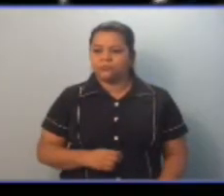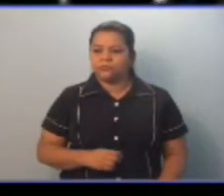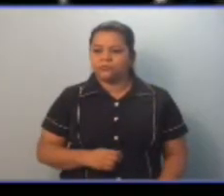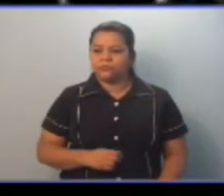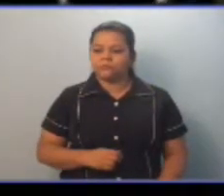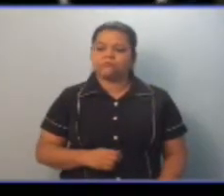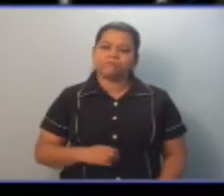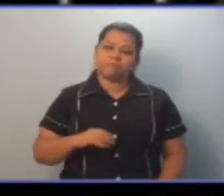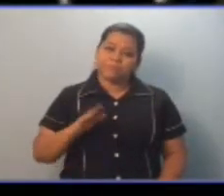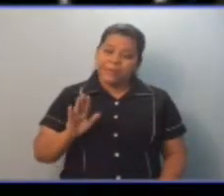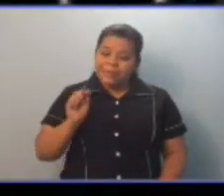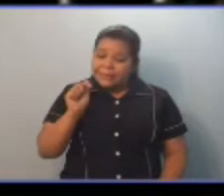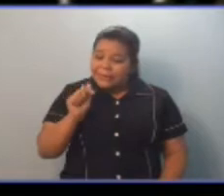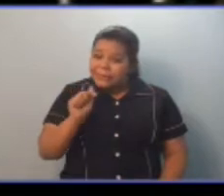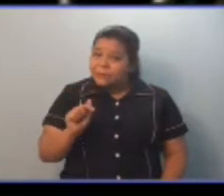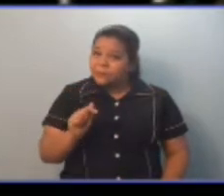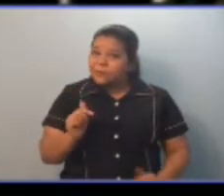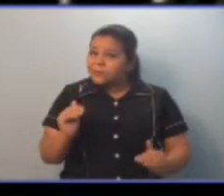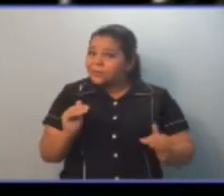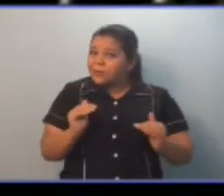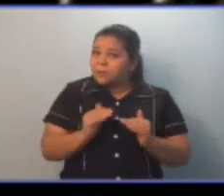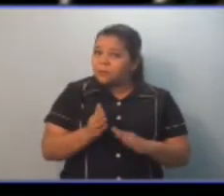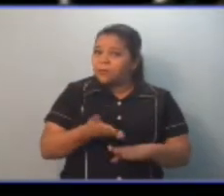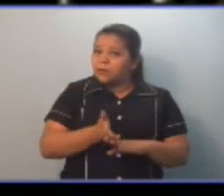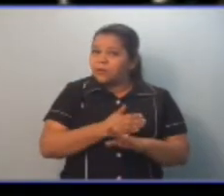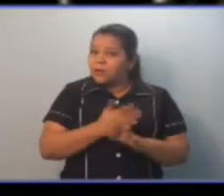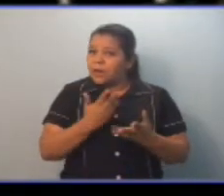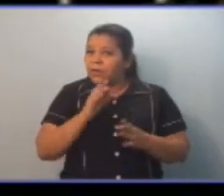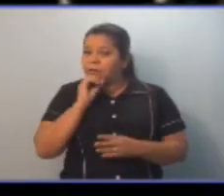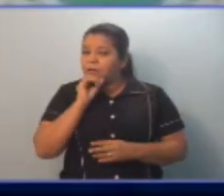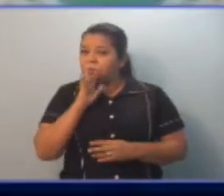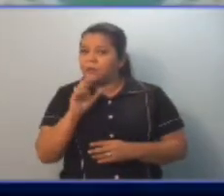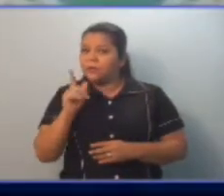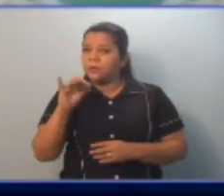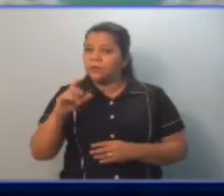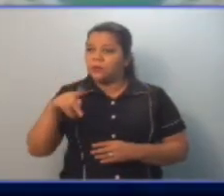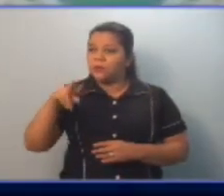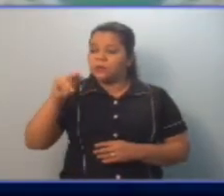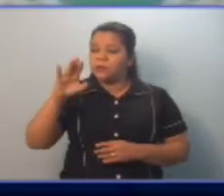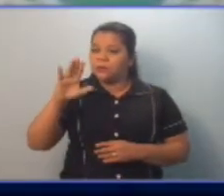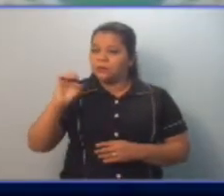Ese caso es exactamente igual al que acabo de mencionar yo de Citrans.